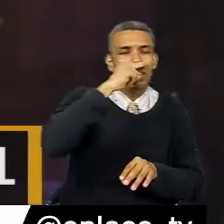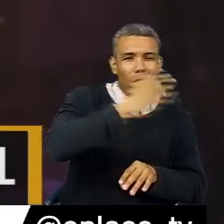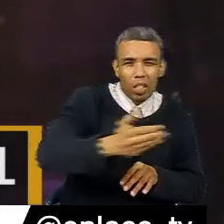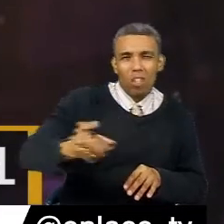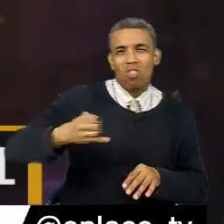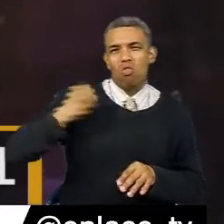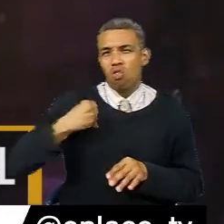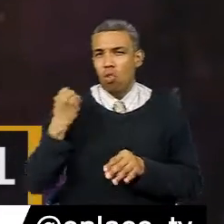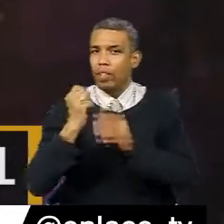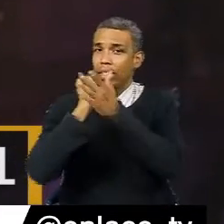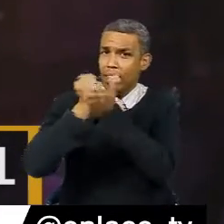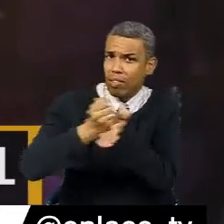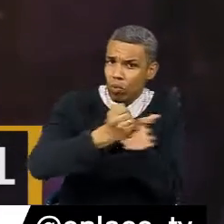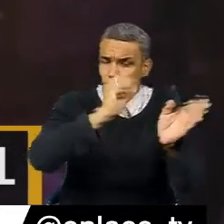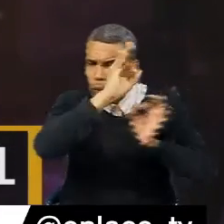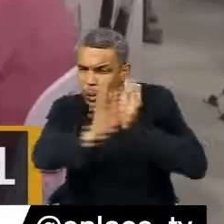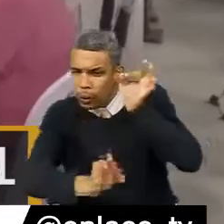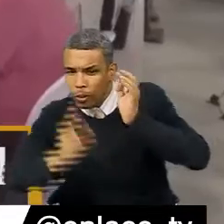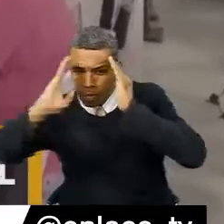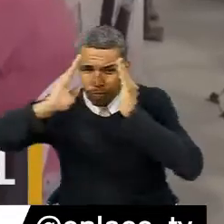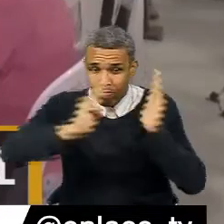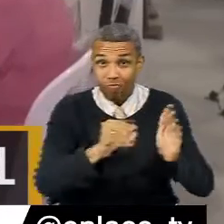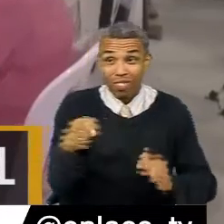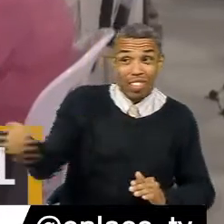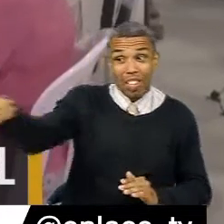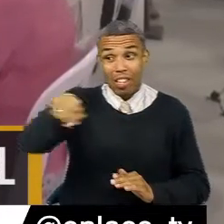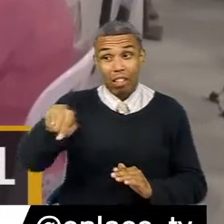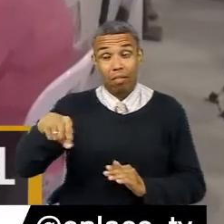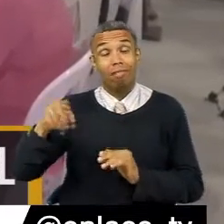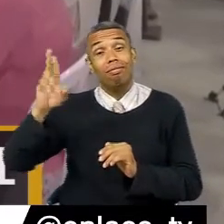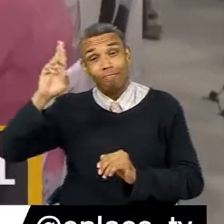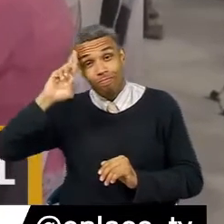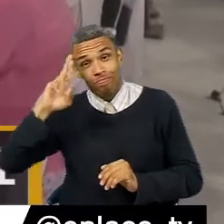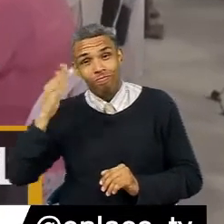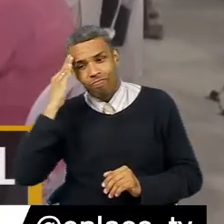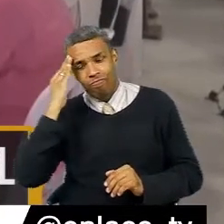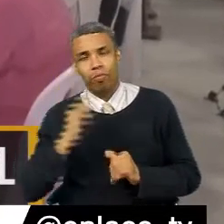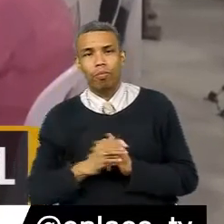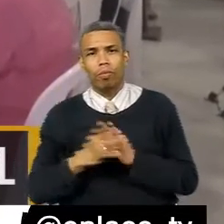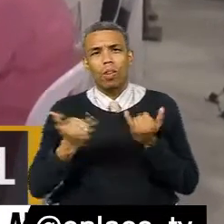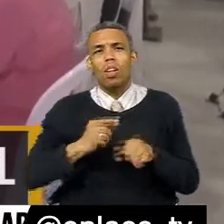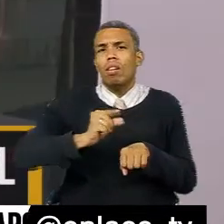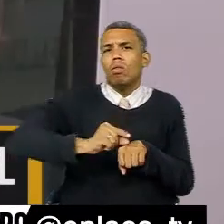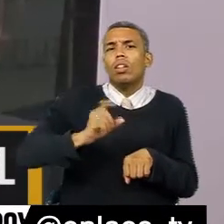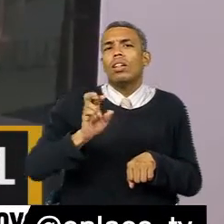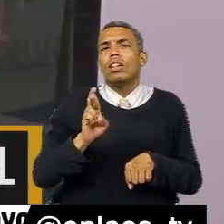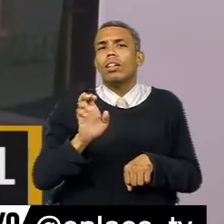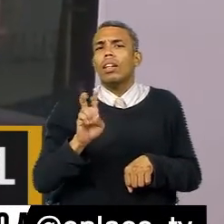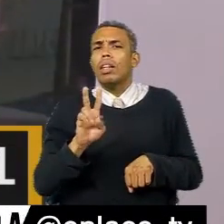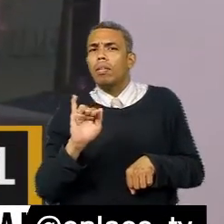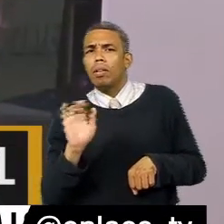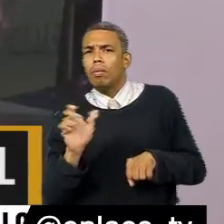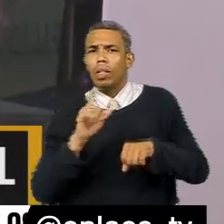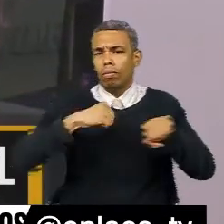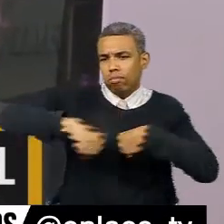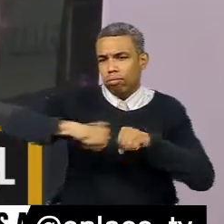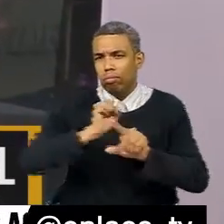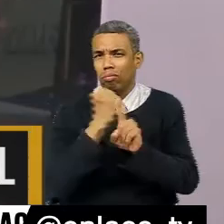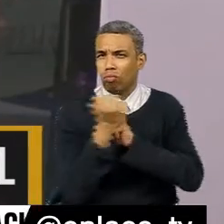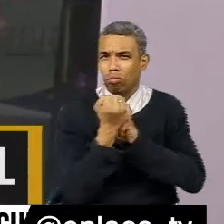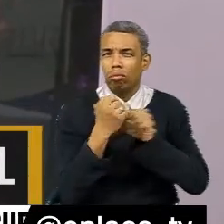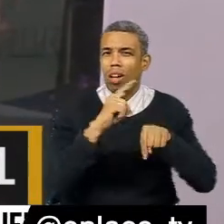un trabajo de atención especializada. Es de aclarar que la Fundación Revivir es la que actualmente lidera trabajos sociales con menores recluidos